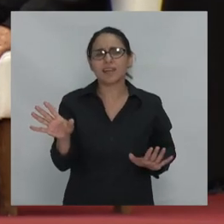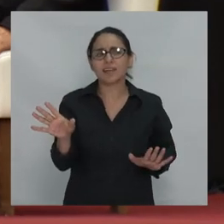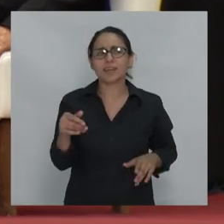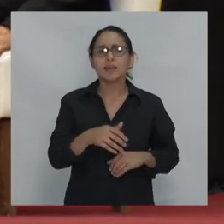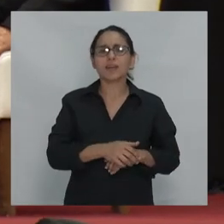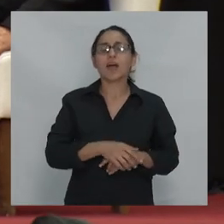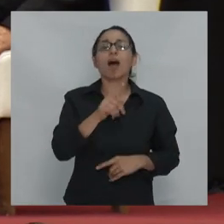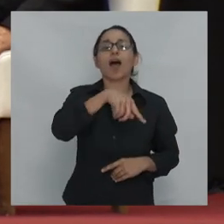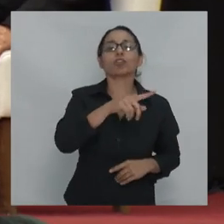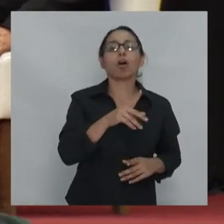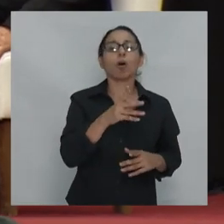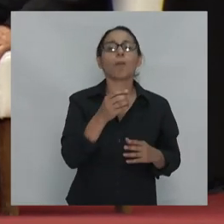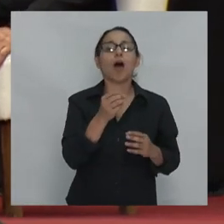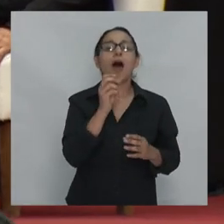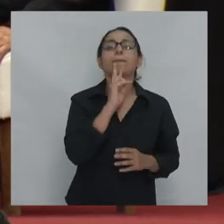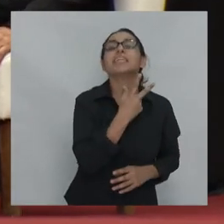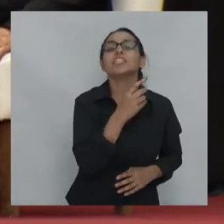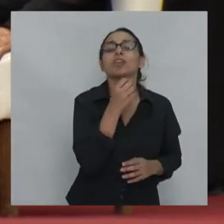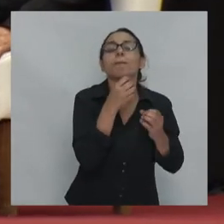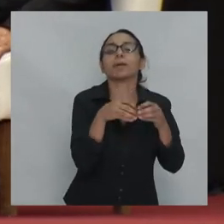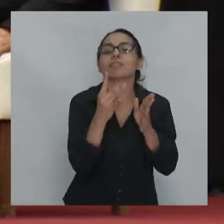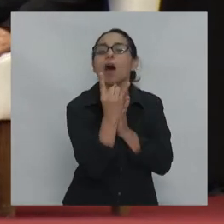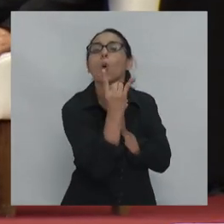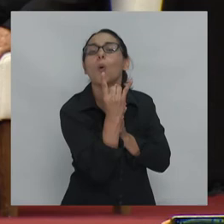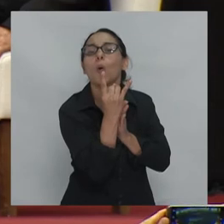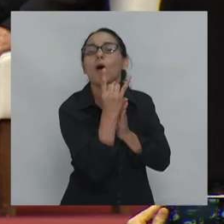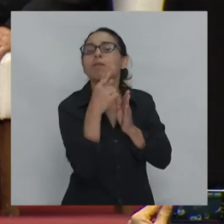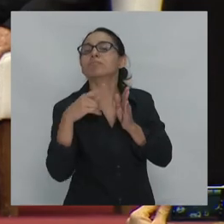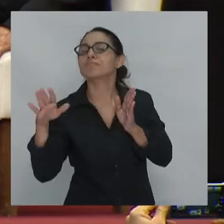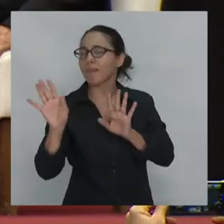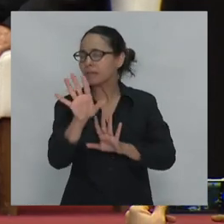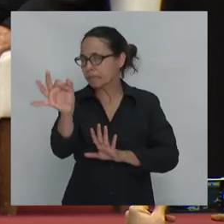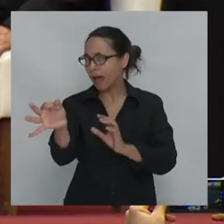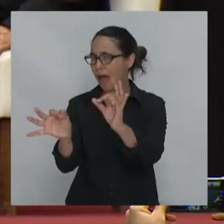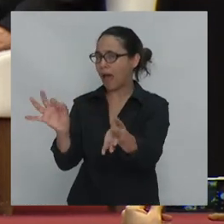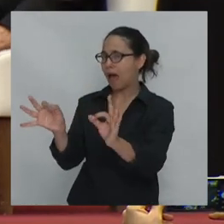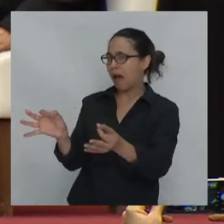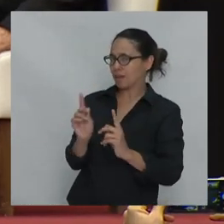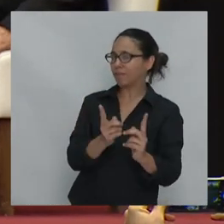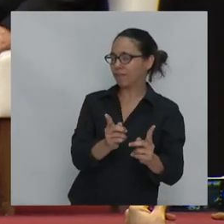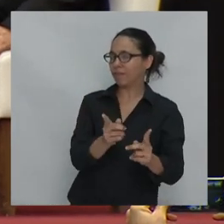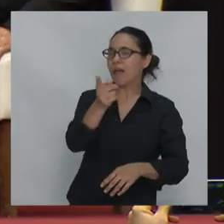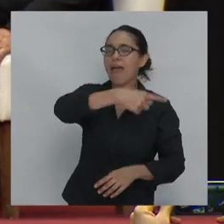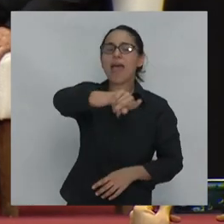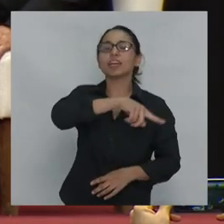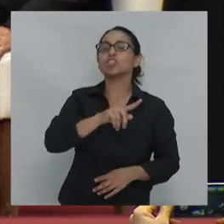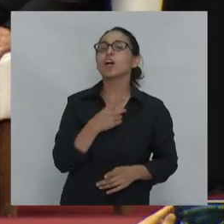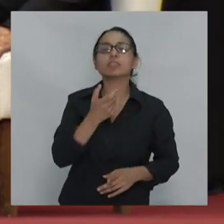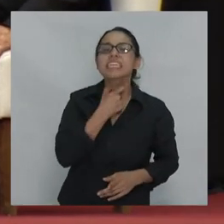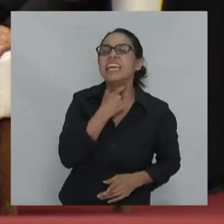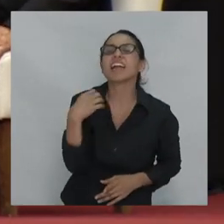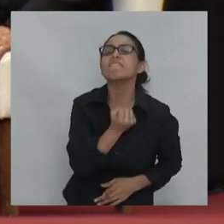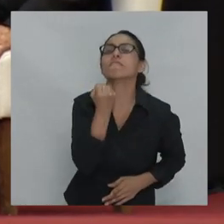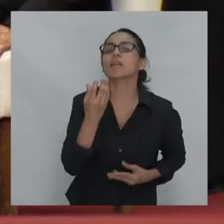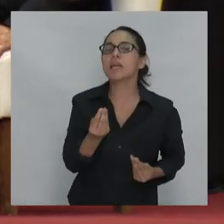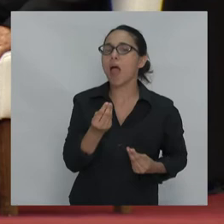U, que quieren que haya más guerra en Colombia. Hay gente que está interesada en la guerra en